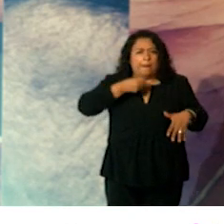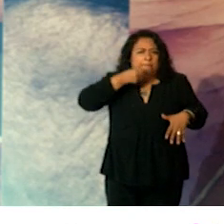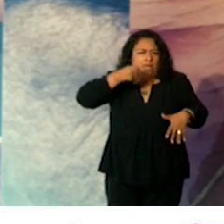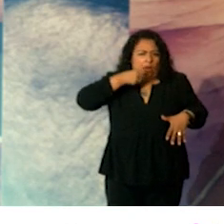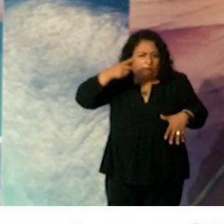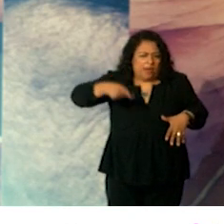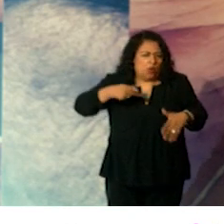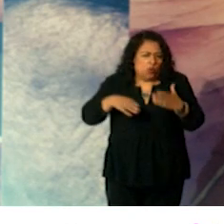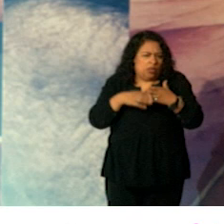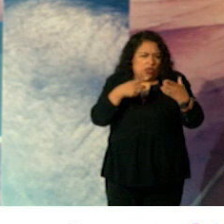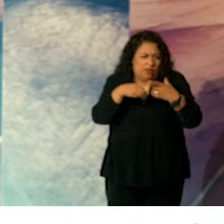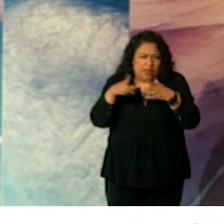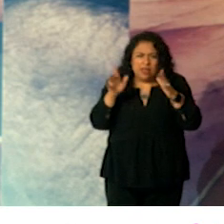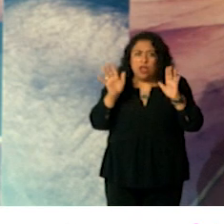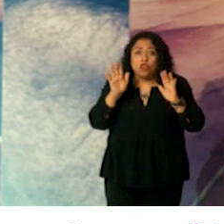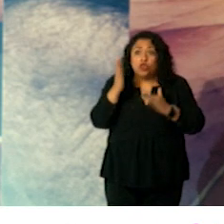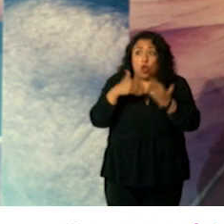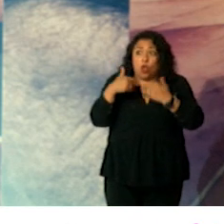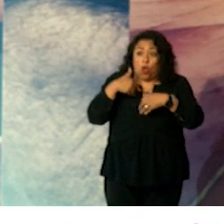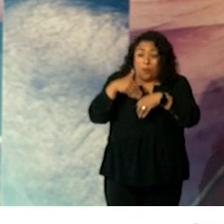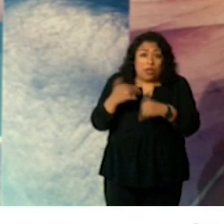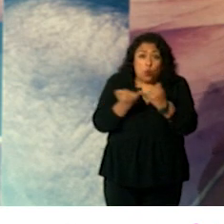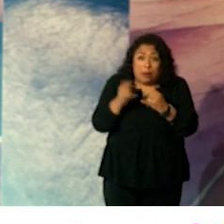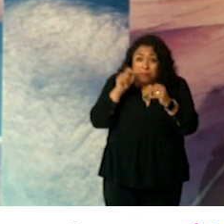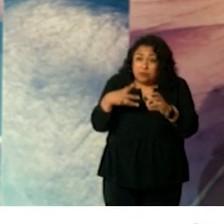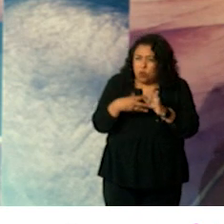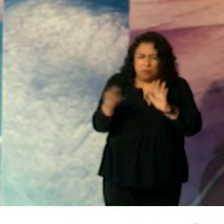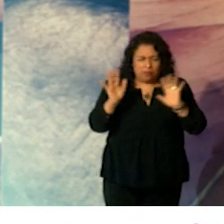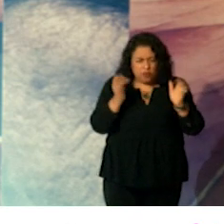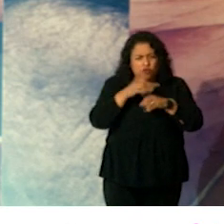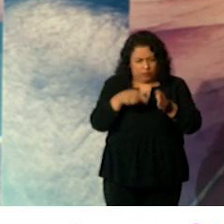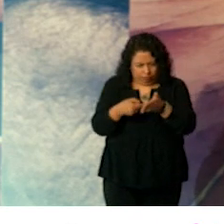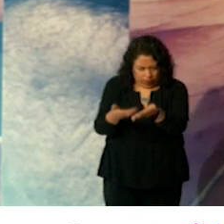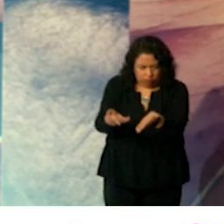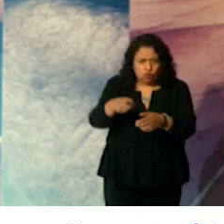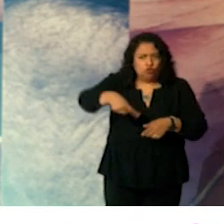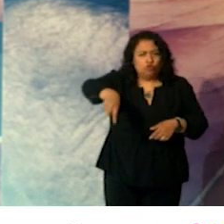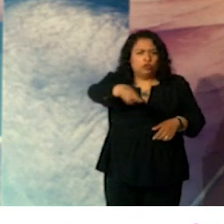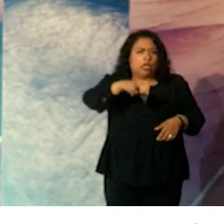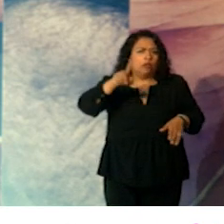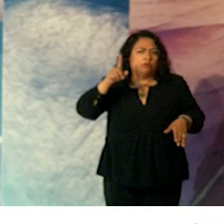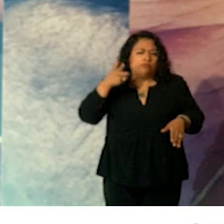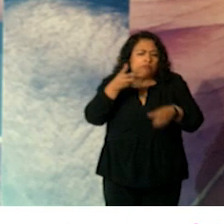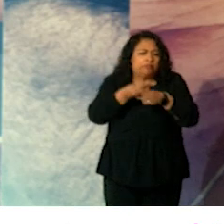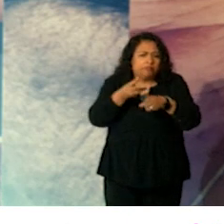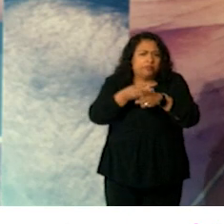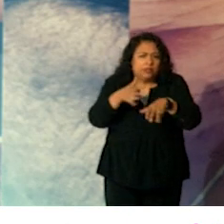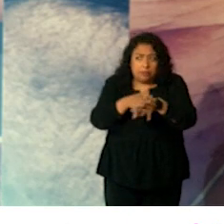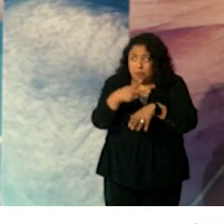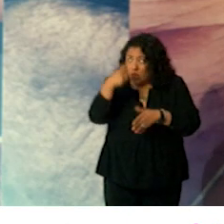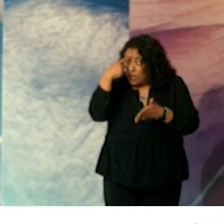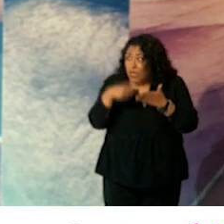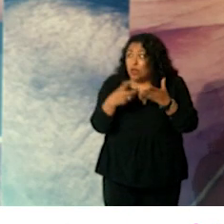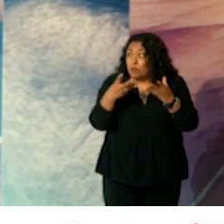nos consultan ciertas cosas. No que se haga todo lo que nosotros hicimos. Ponemos la información y ustedes van adaptando. ¿Pero qué creen?